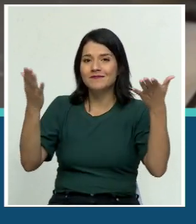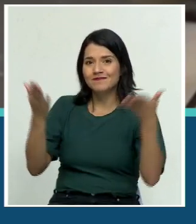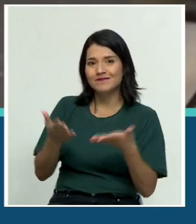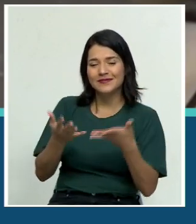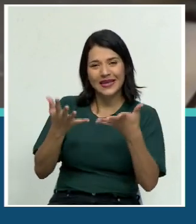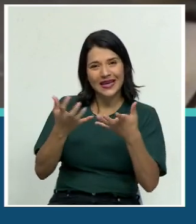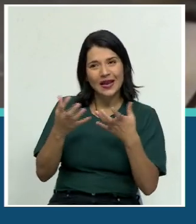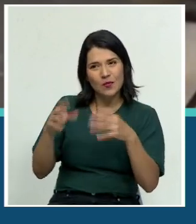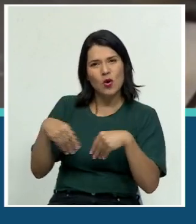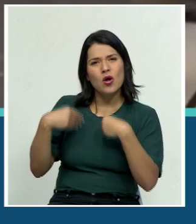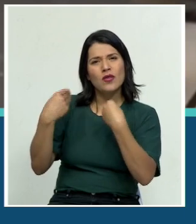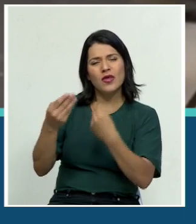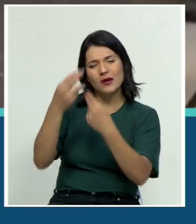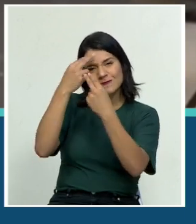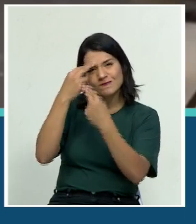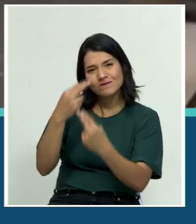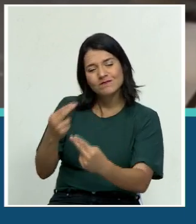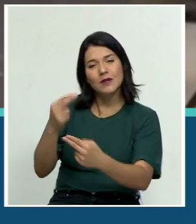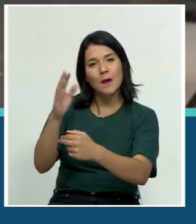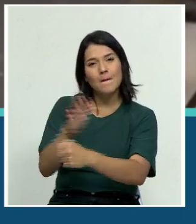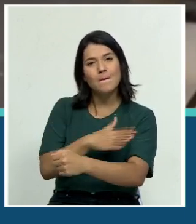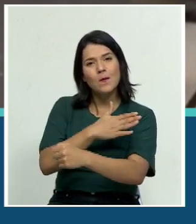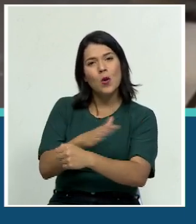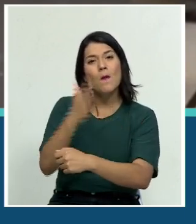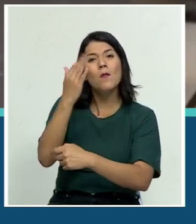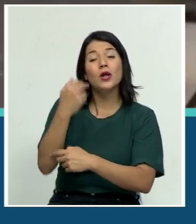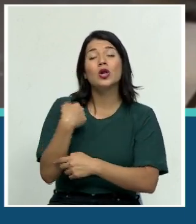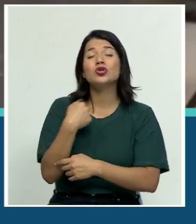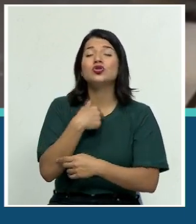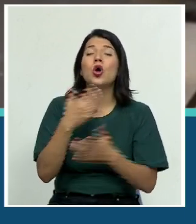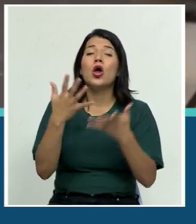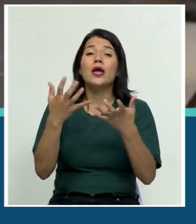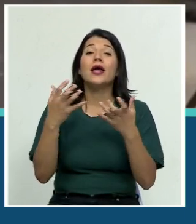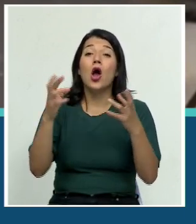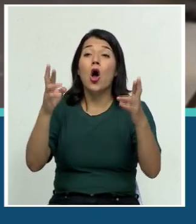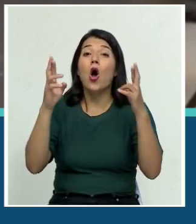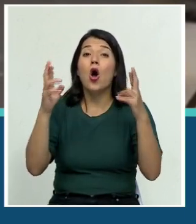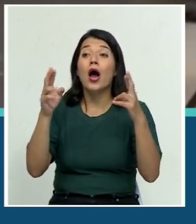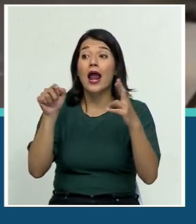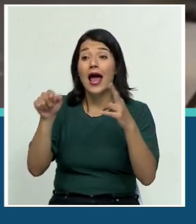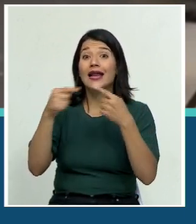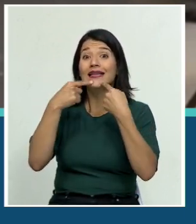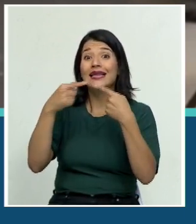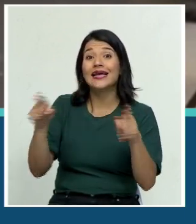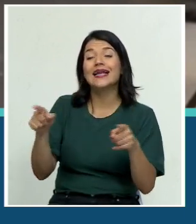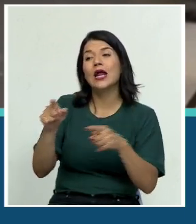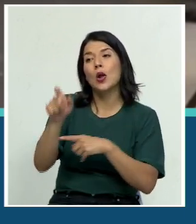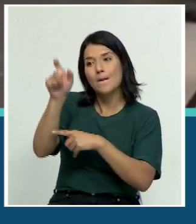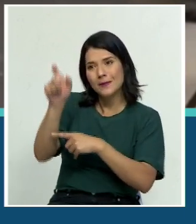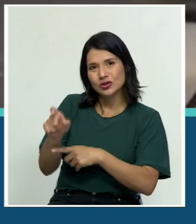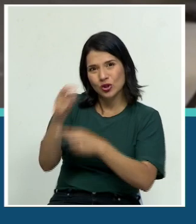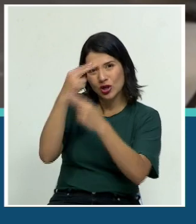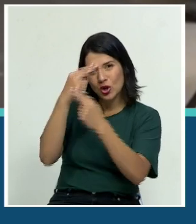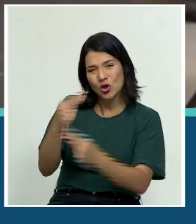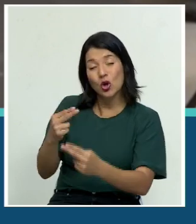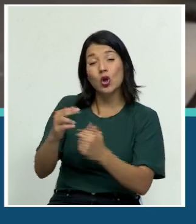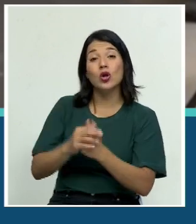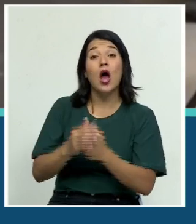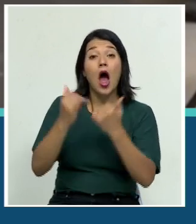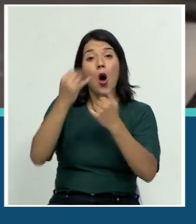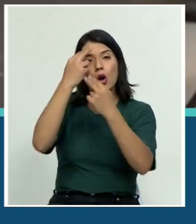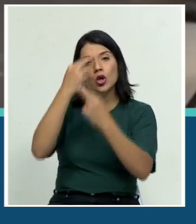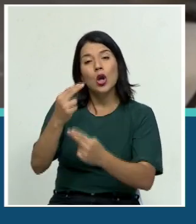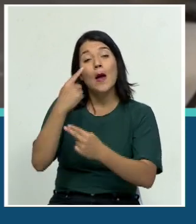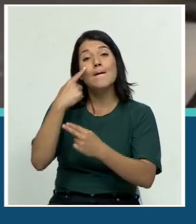ofrecer este tributo musical porque queremos que muy pronto sea declarado ciudadano de honor. Este homenaje para el